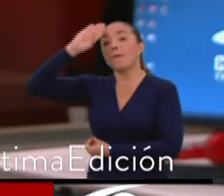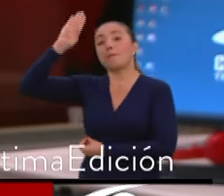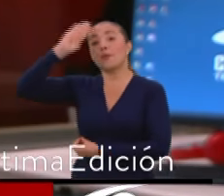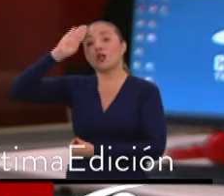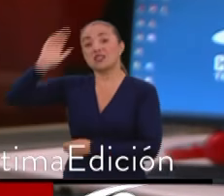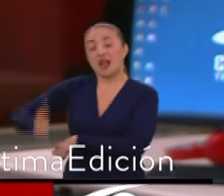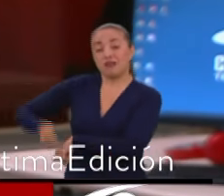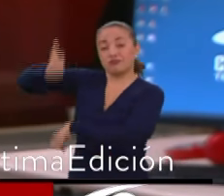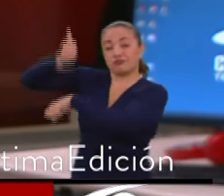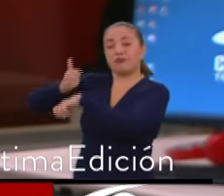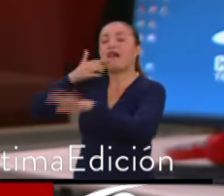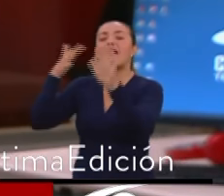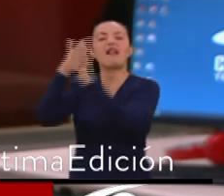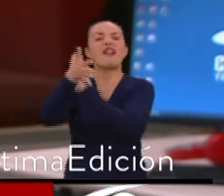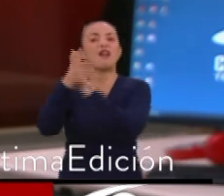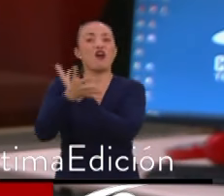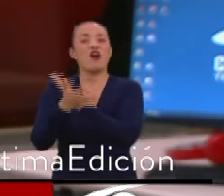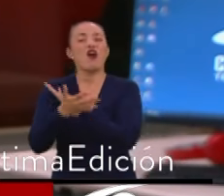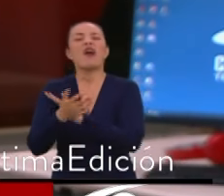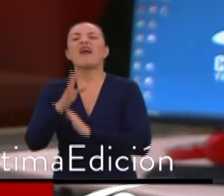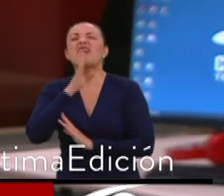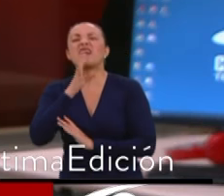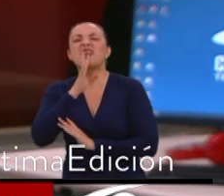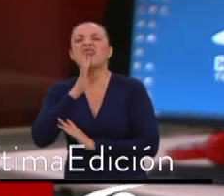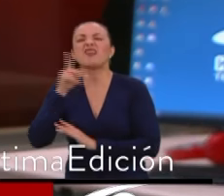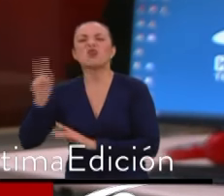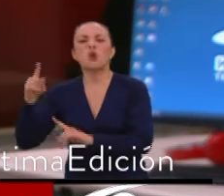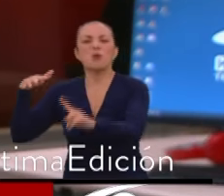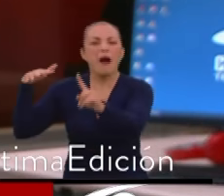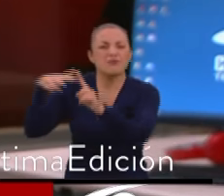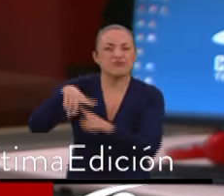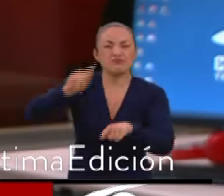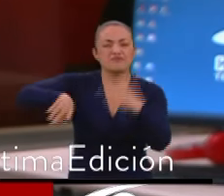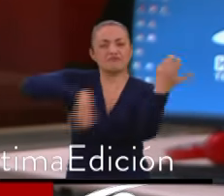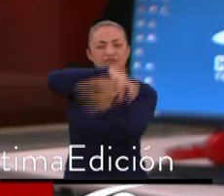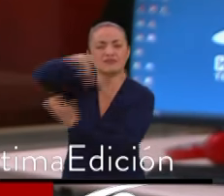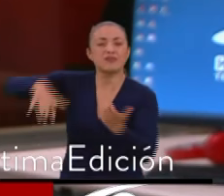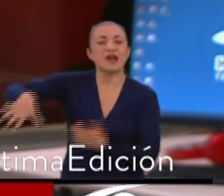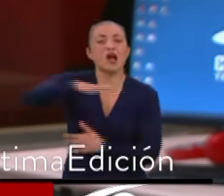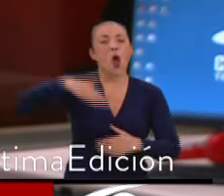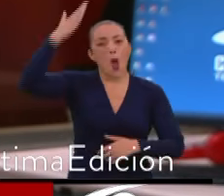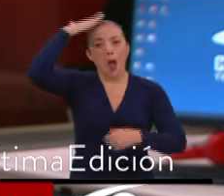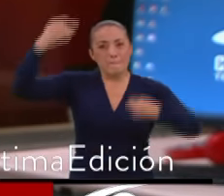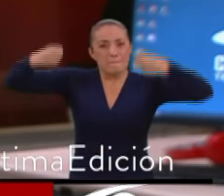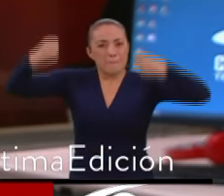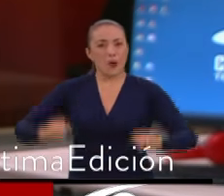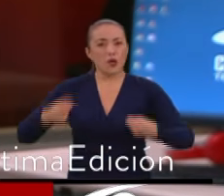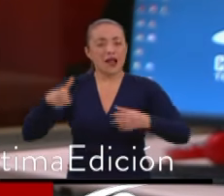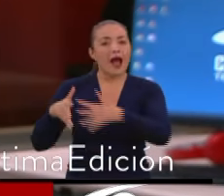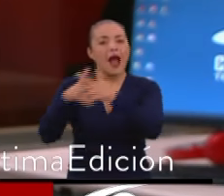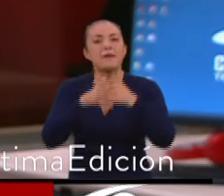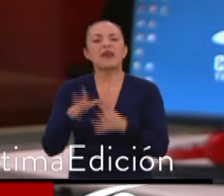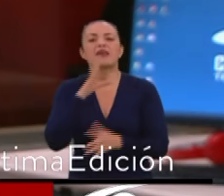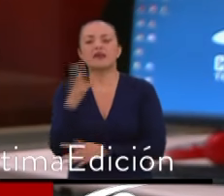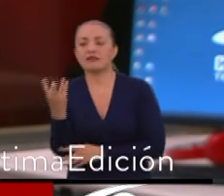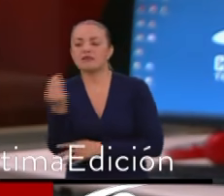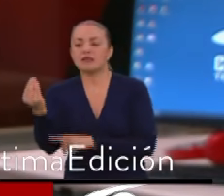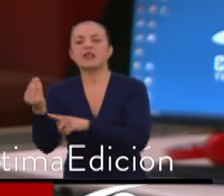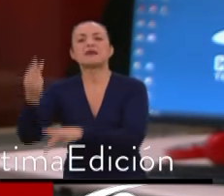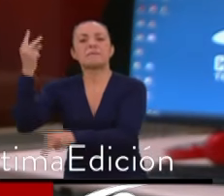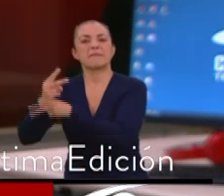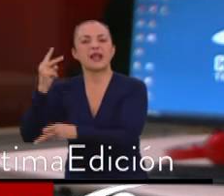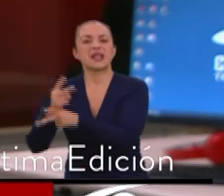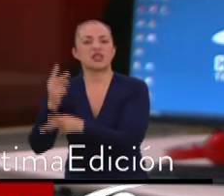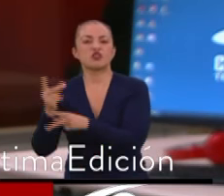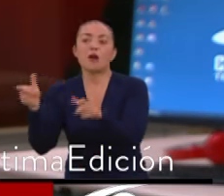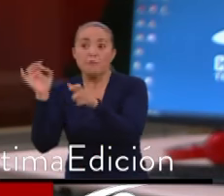de Bogotá dijo que los responsables de los desmanes allí en el Portal de las Américas es un grupo de vándalos